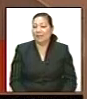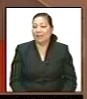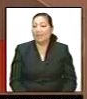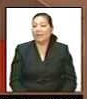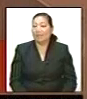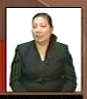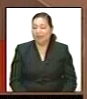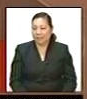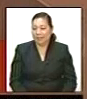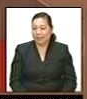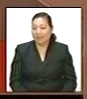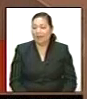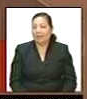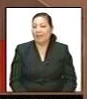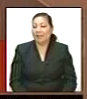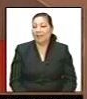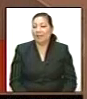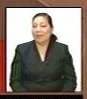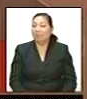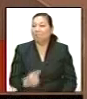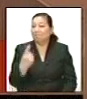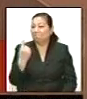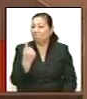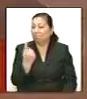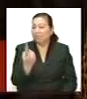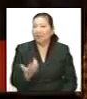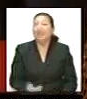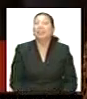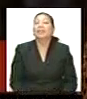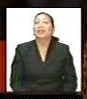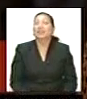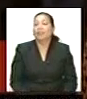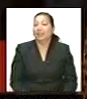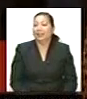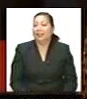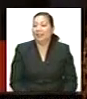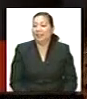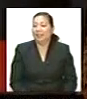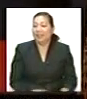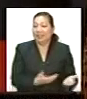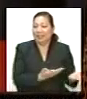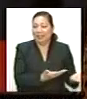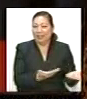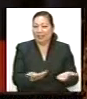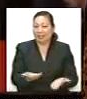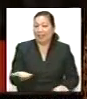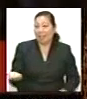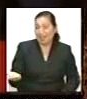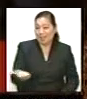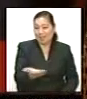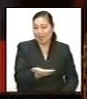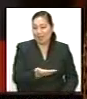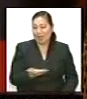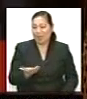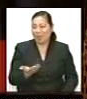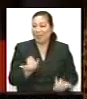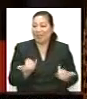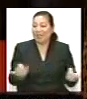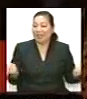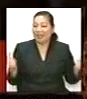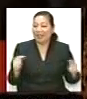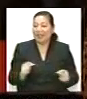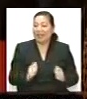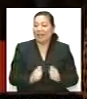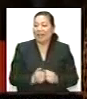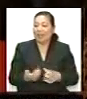Muchas gracias, Presidenta. En primer lugar, quiero darles la bienvenida a todos nuestros colegas parlamentarios que se encuentran aquí